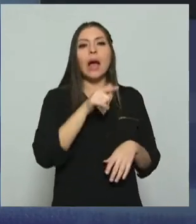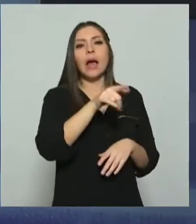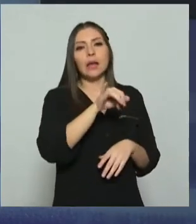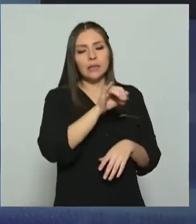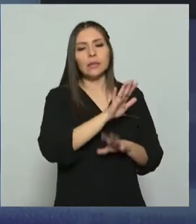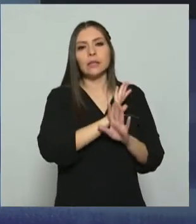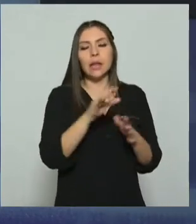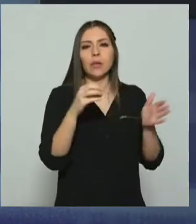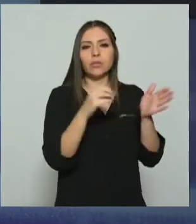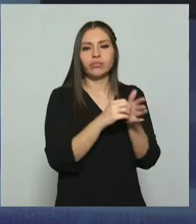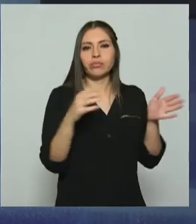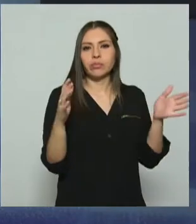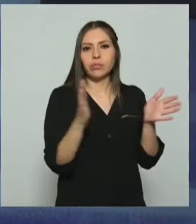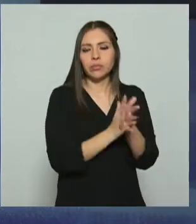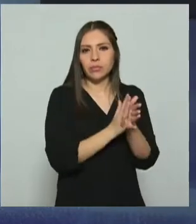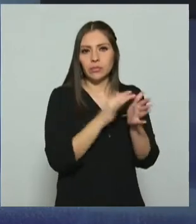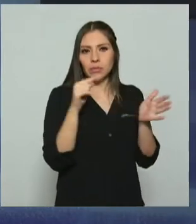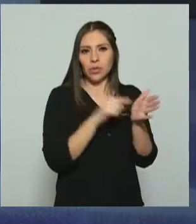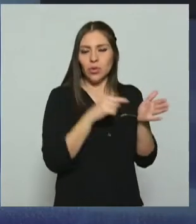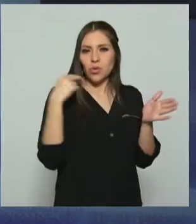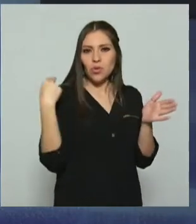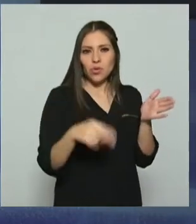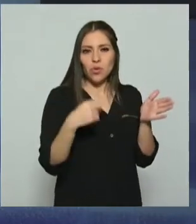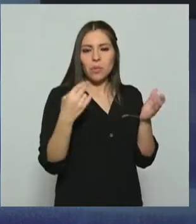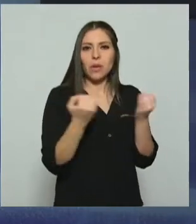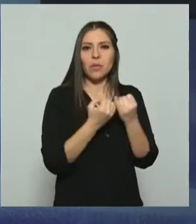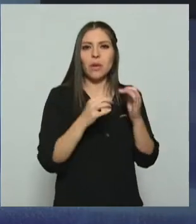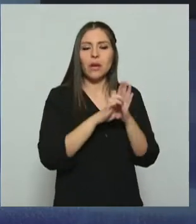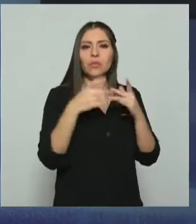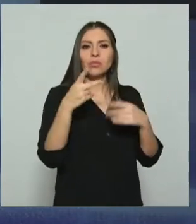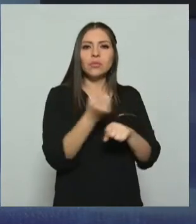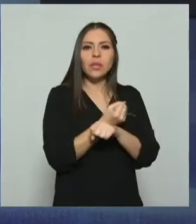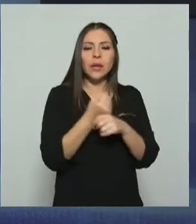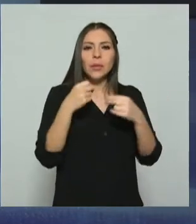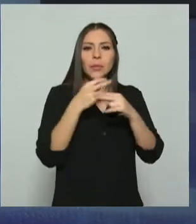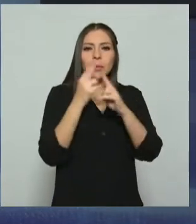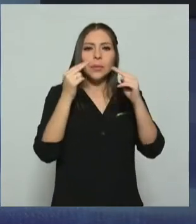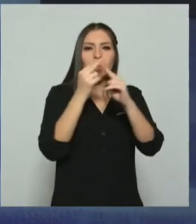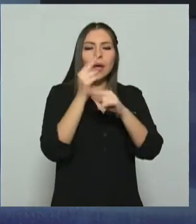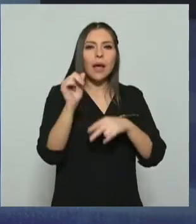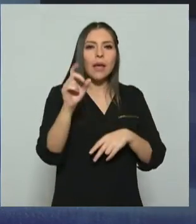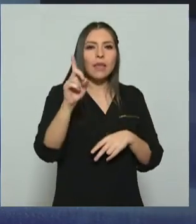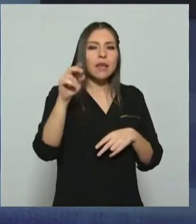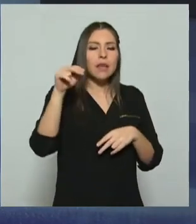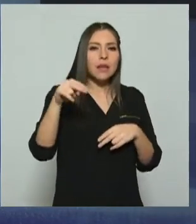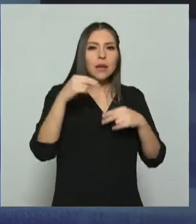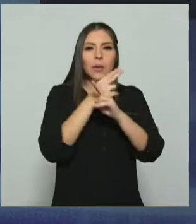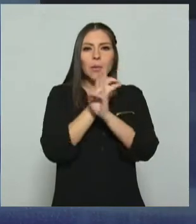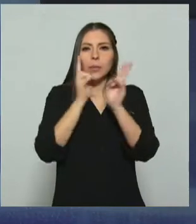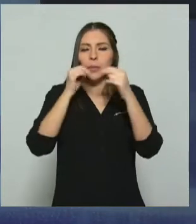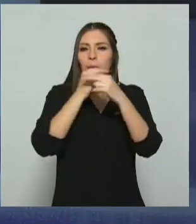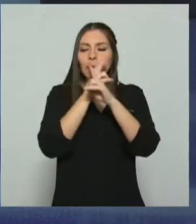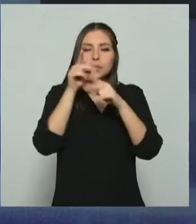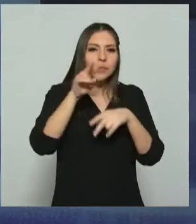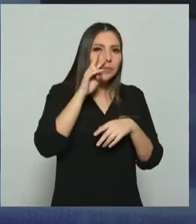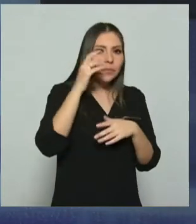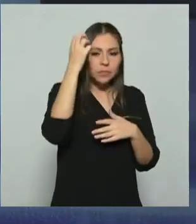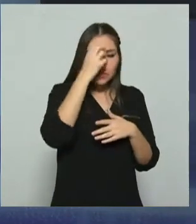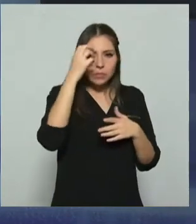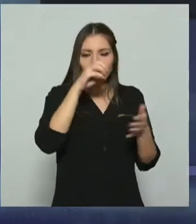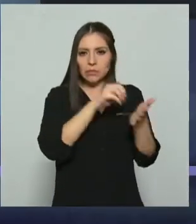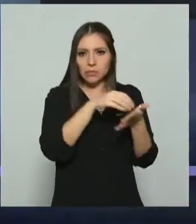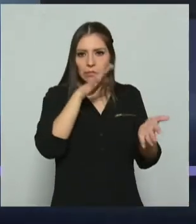de ADN, los dos tener ese registro para que las víctimas y los jueces tengan la oportunidad de consultar con un clic si se trata de